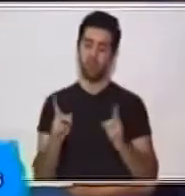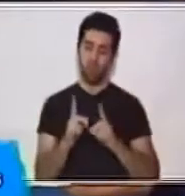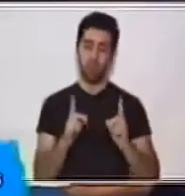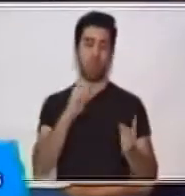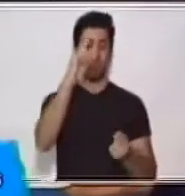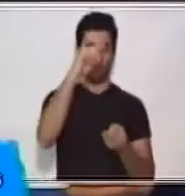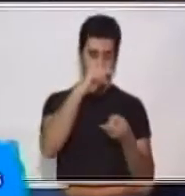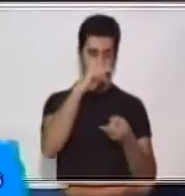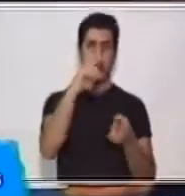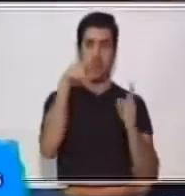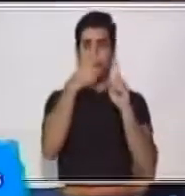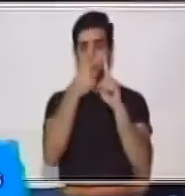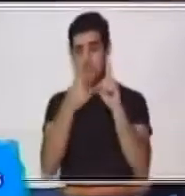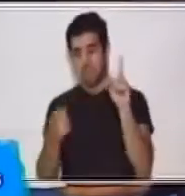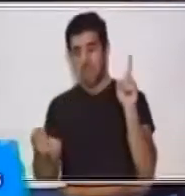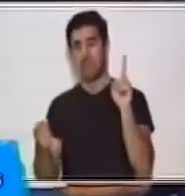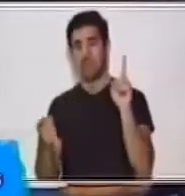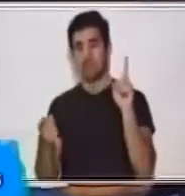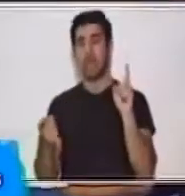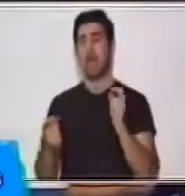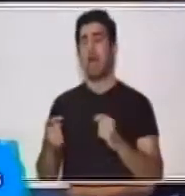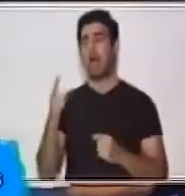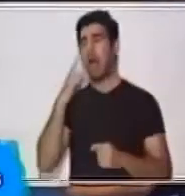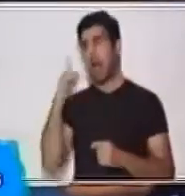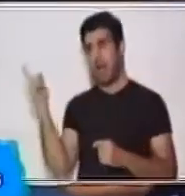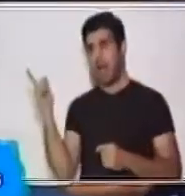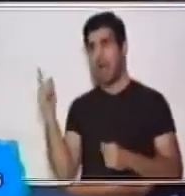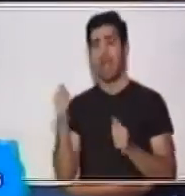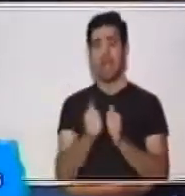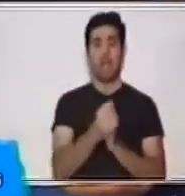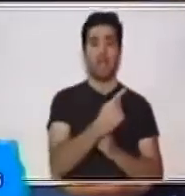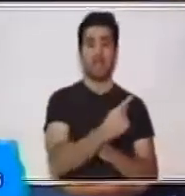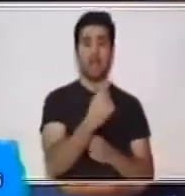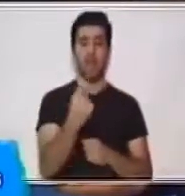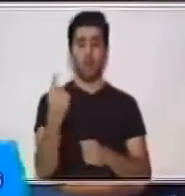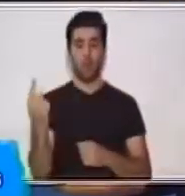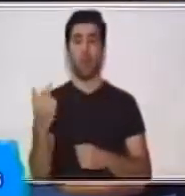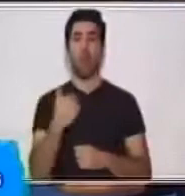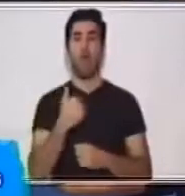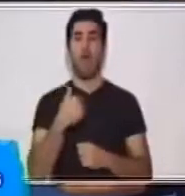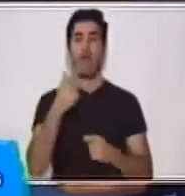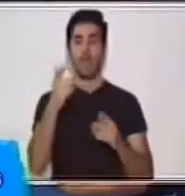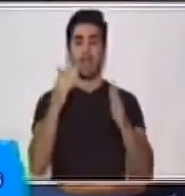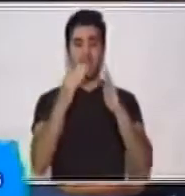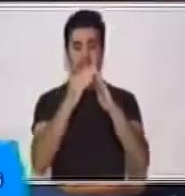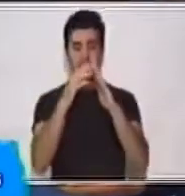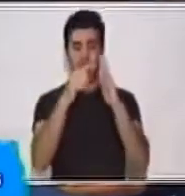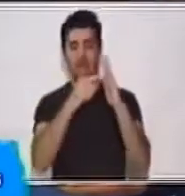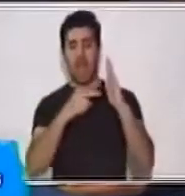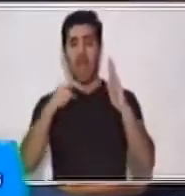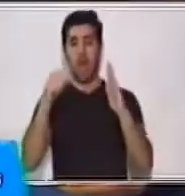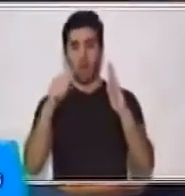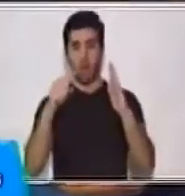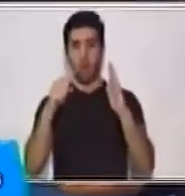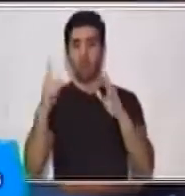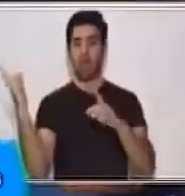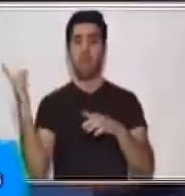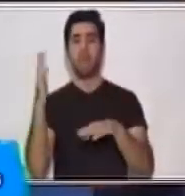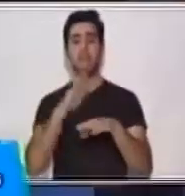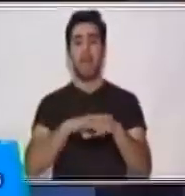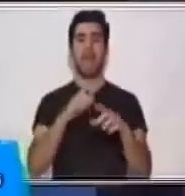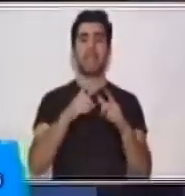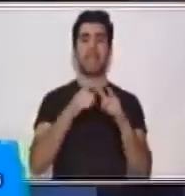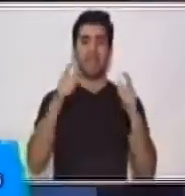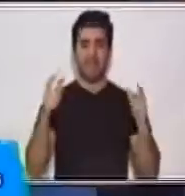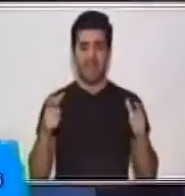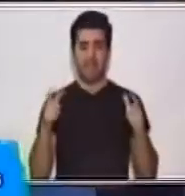yo puedo observar que frente a cada uno de los lados va a existir un ángulo. Como este es el lado más grande, por tanto va